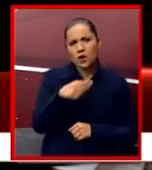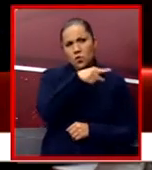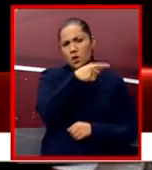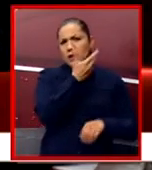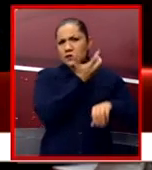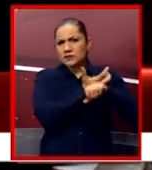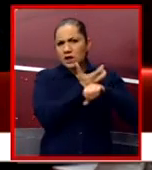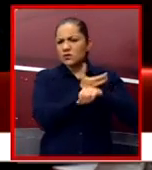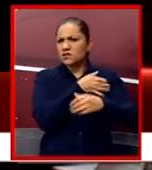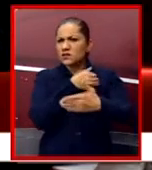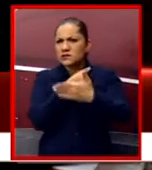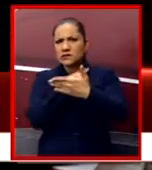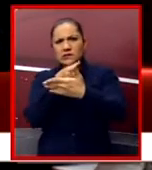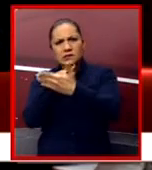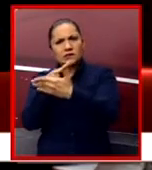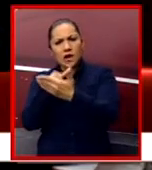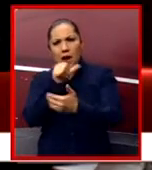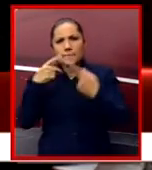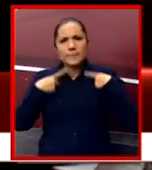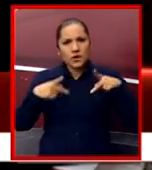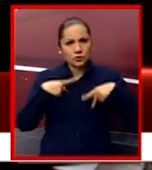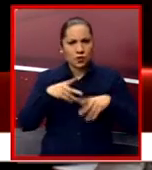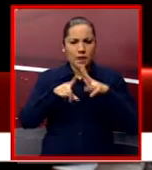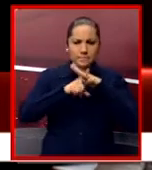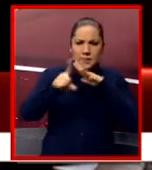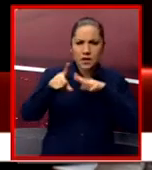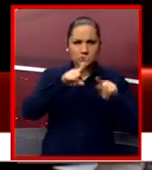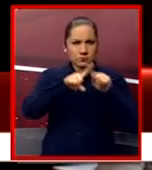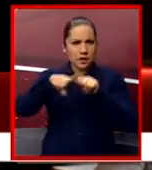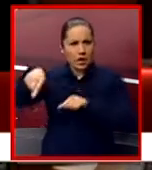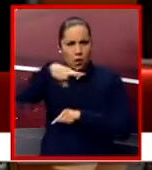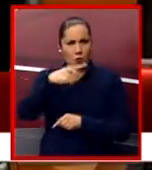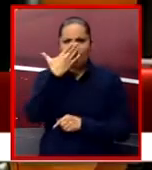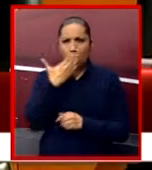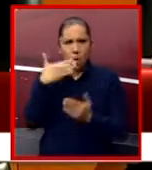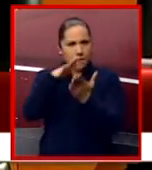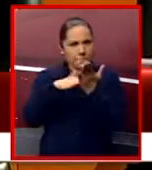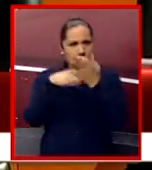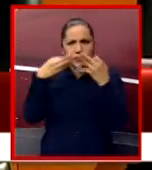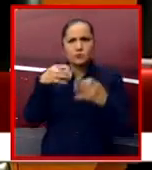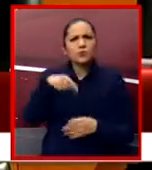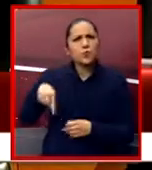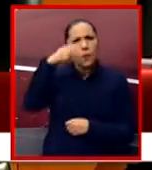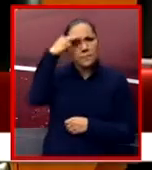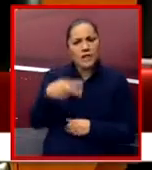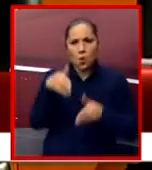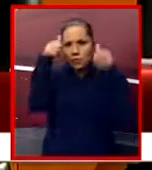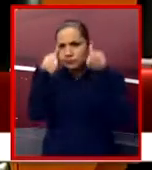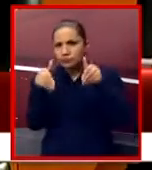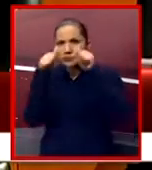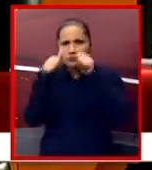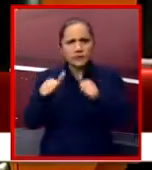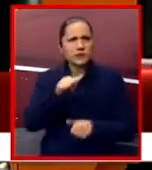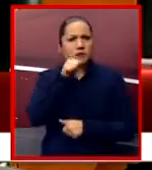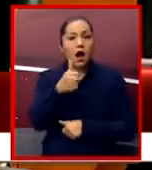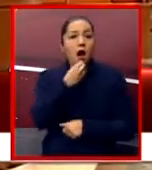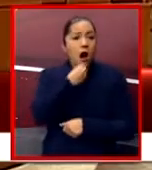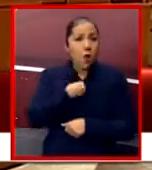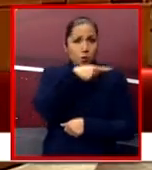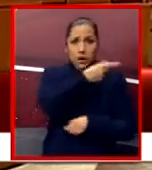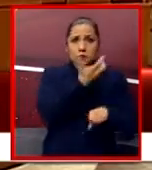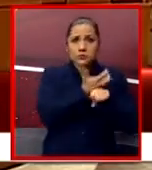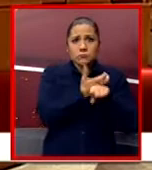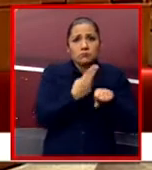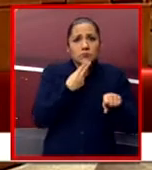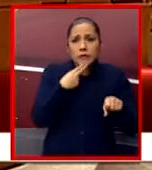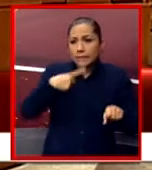Unidos en contra de migrantes indocumentados a partir de que son esenciales para la economía mexicana y la norteamericana. El gobierno de